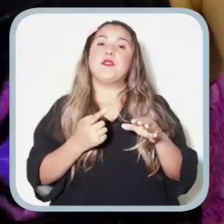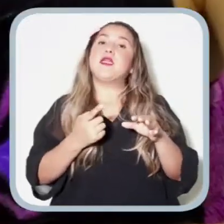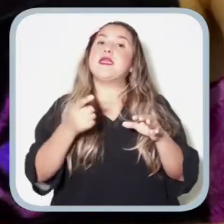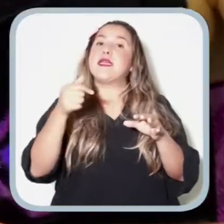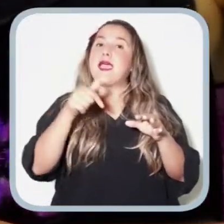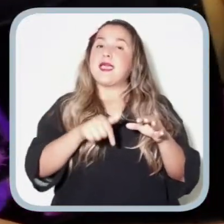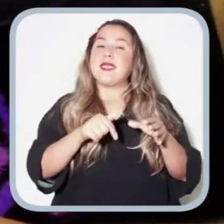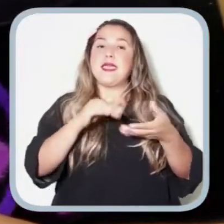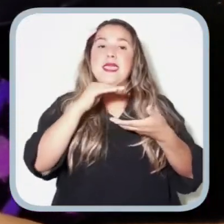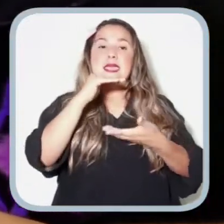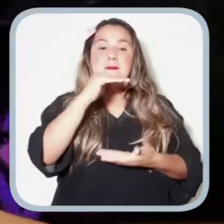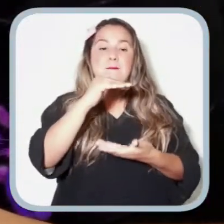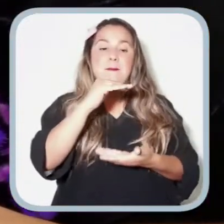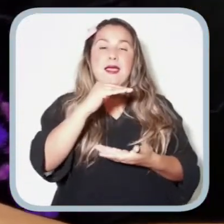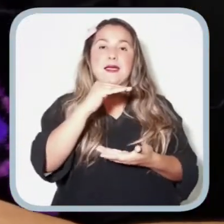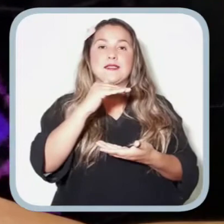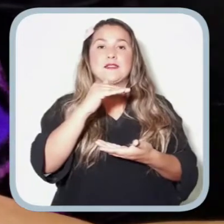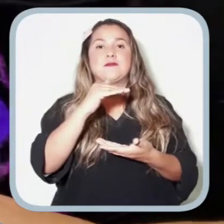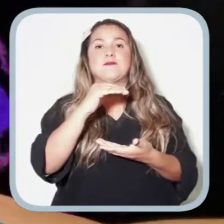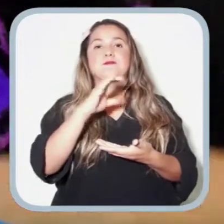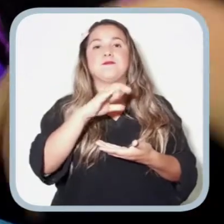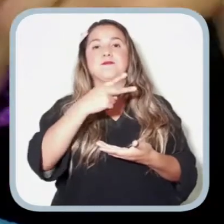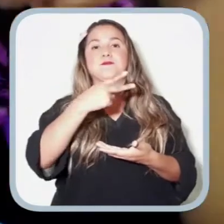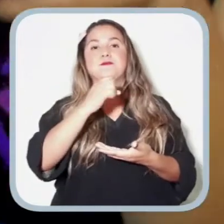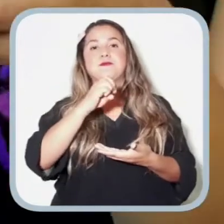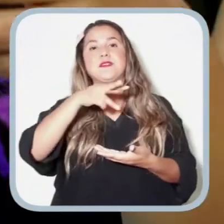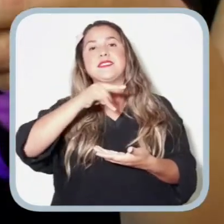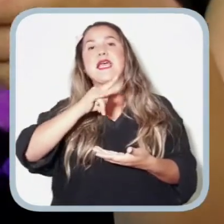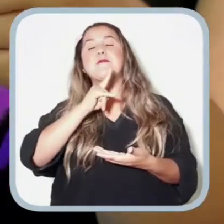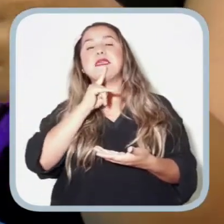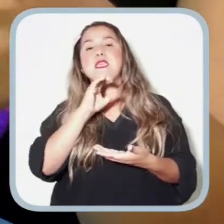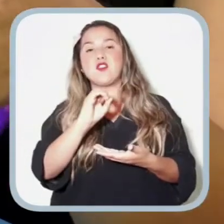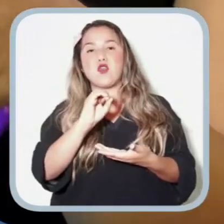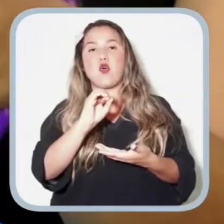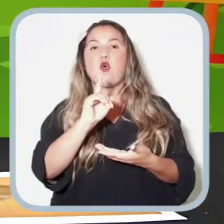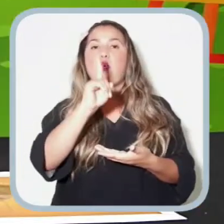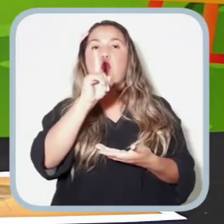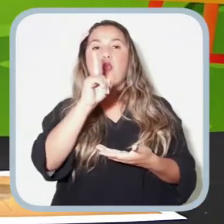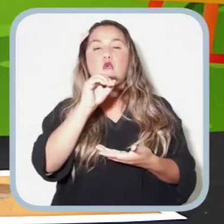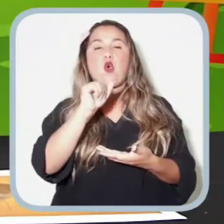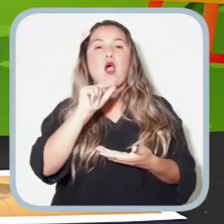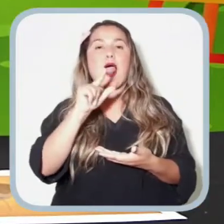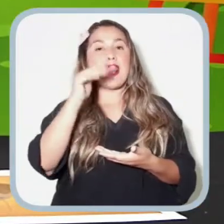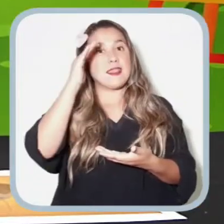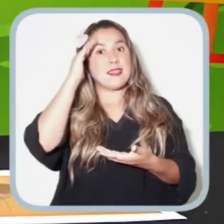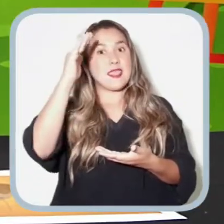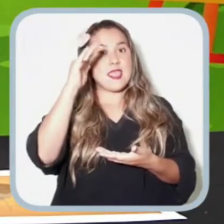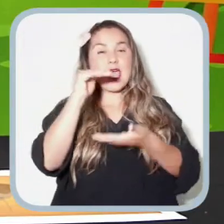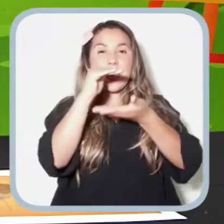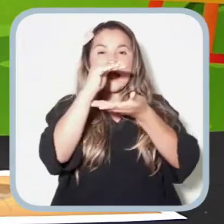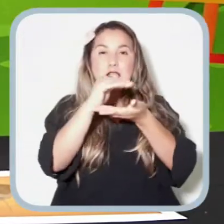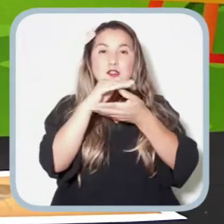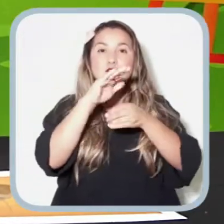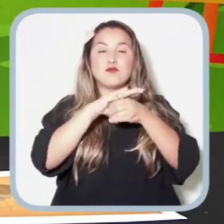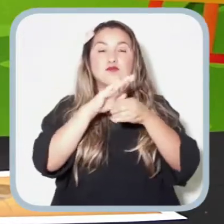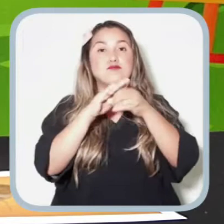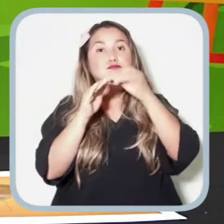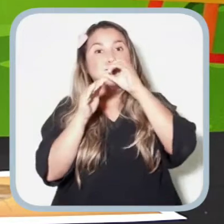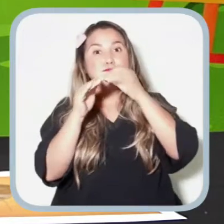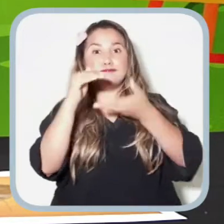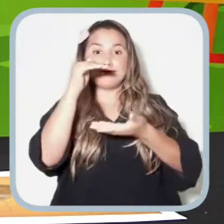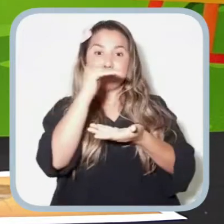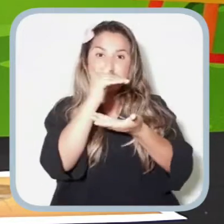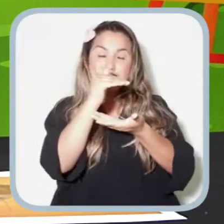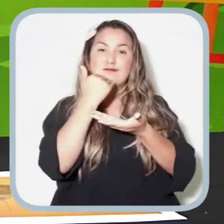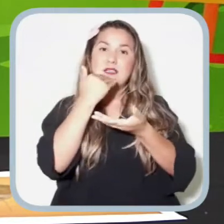envase de probióticos chamito uno al día cualquiera de esos les sirve muy lavado cierto ya